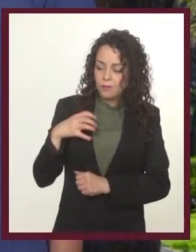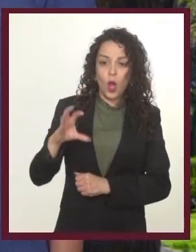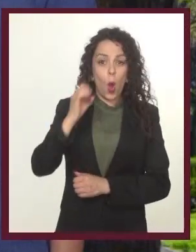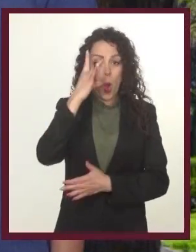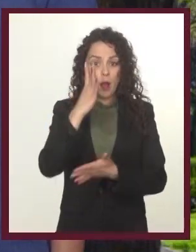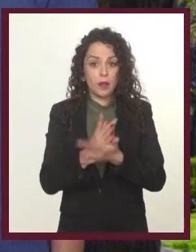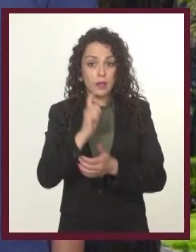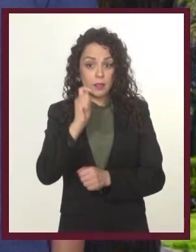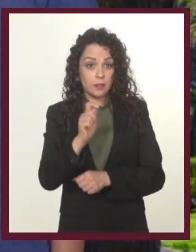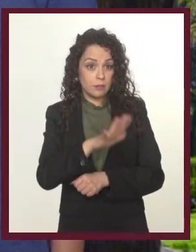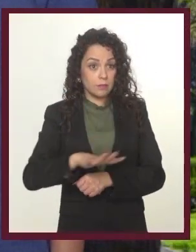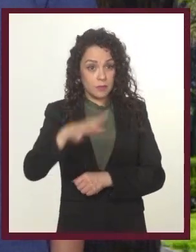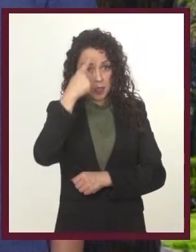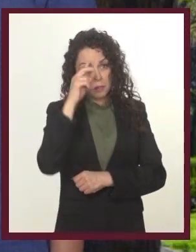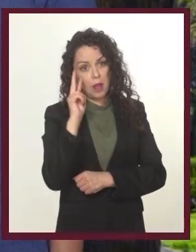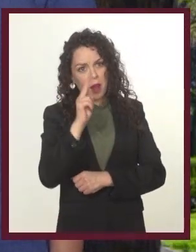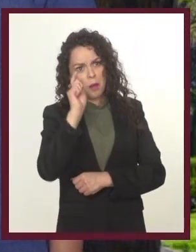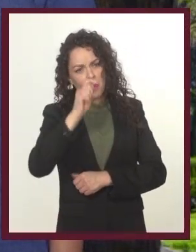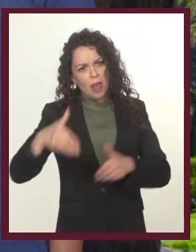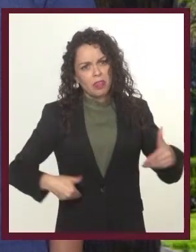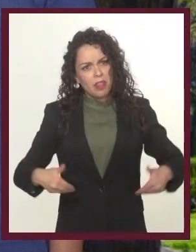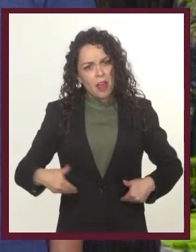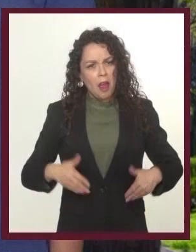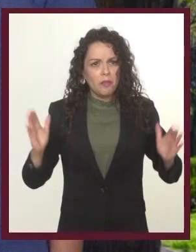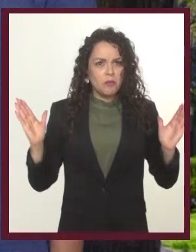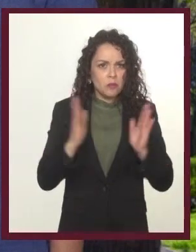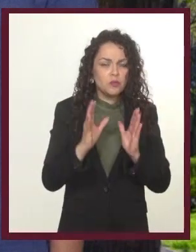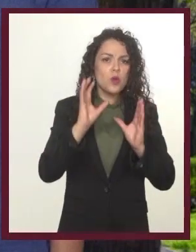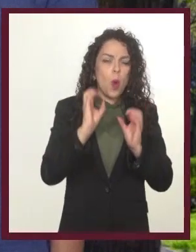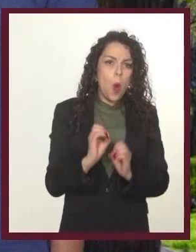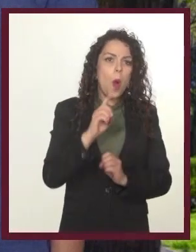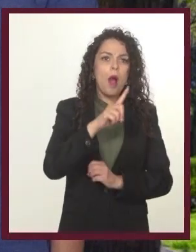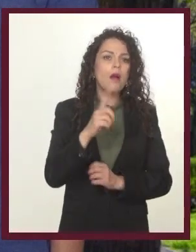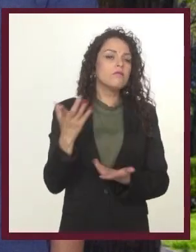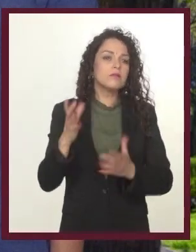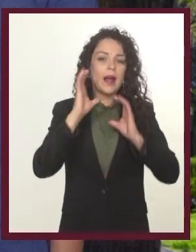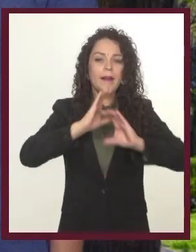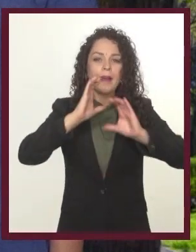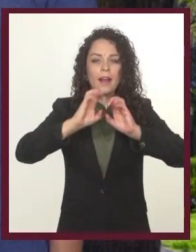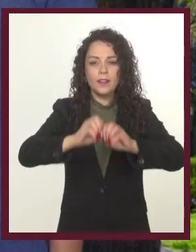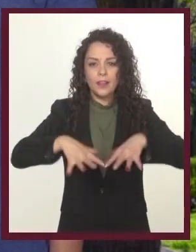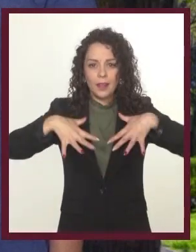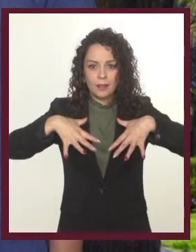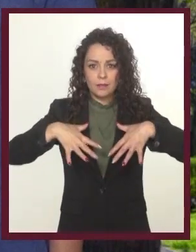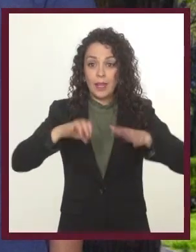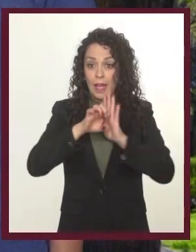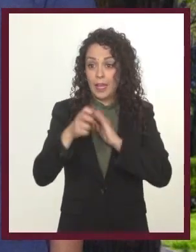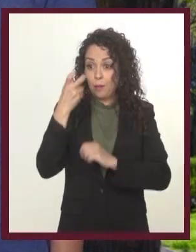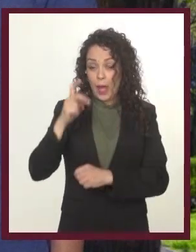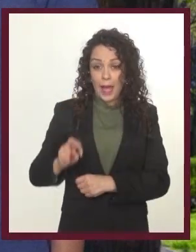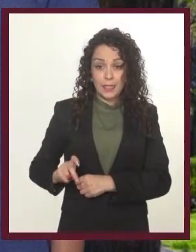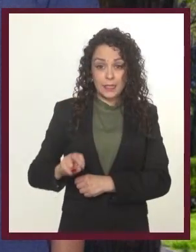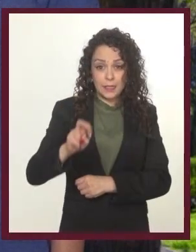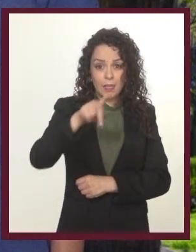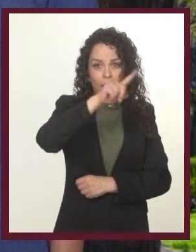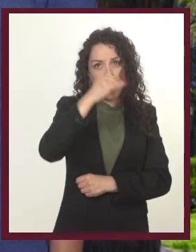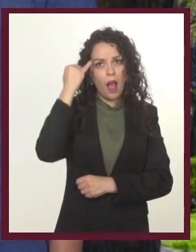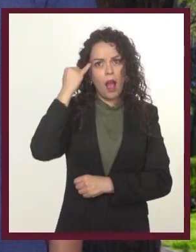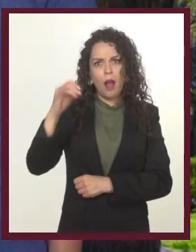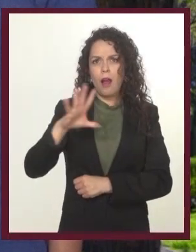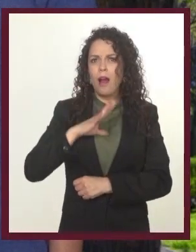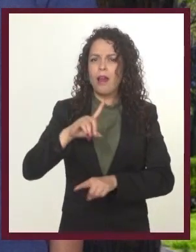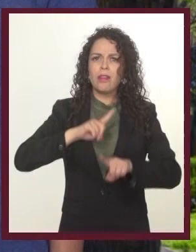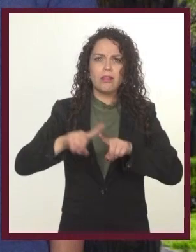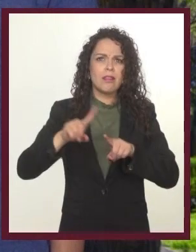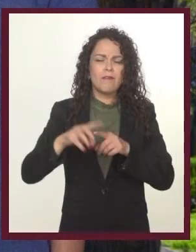O solo pueden convertirse en el escenario de una obra de teatro o un pequeño concierto. Así como para esta escalera, imaginemos un montón